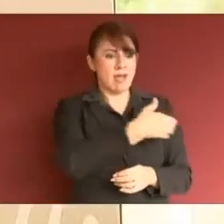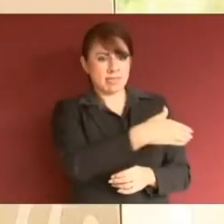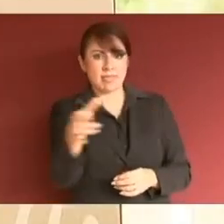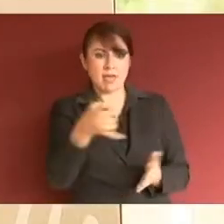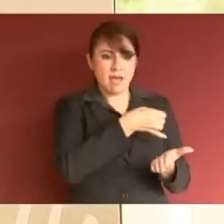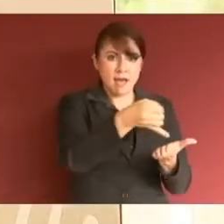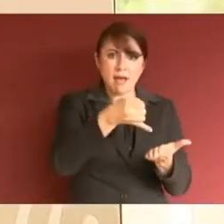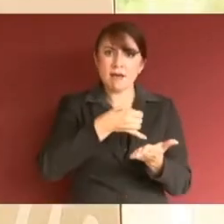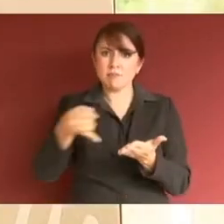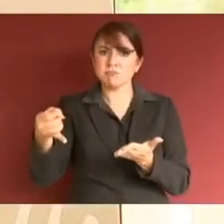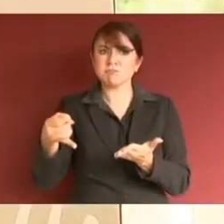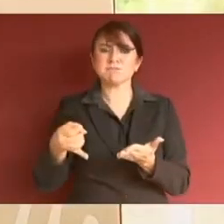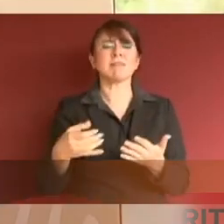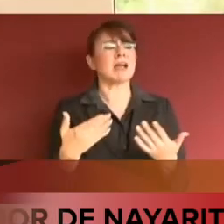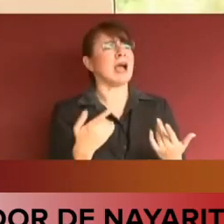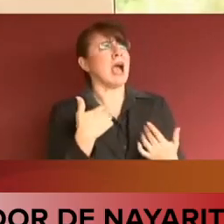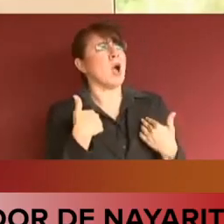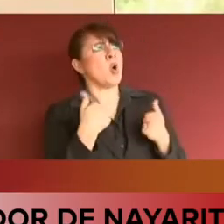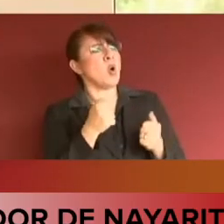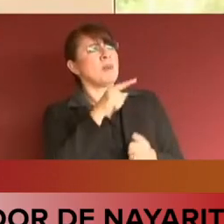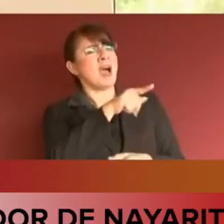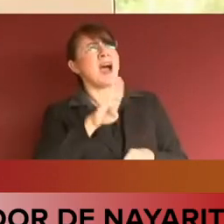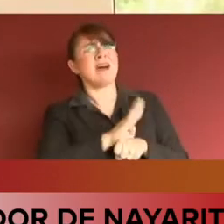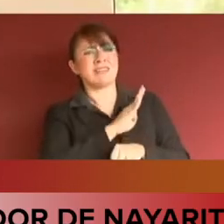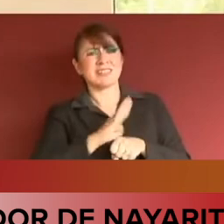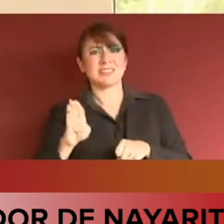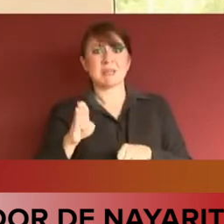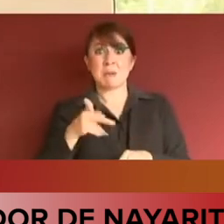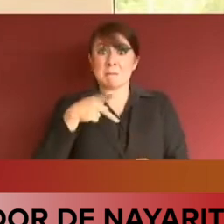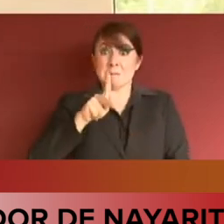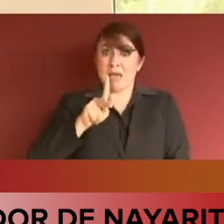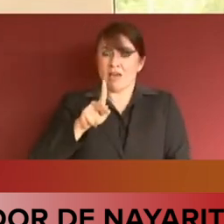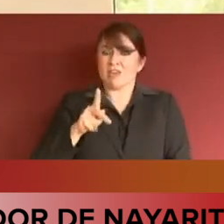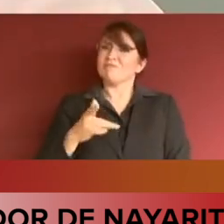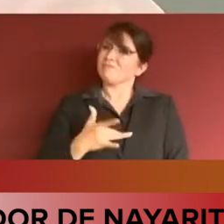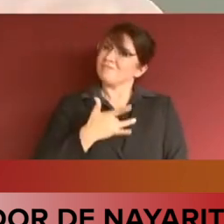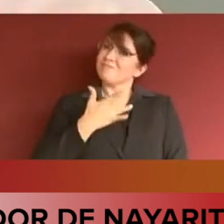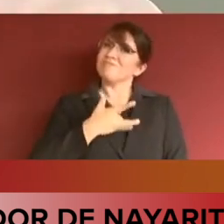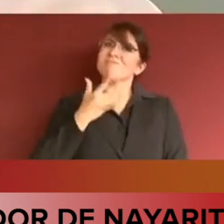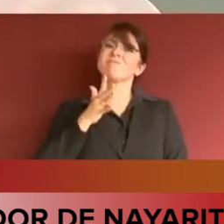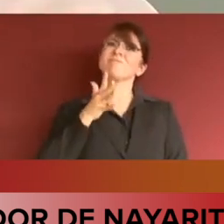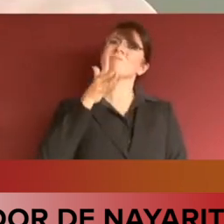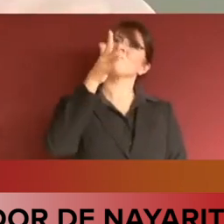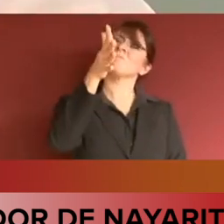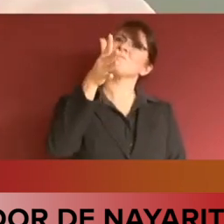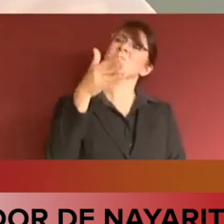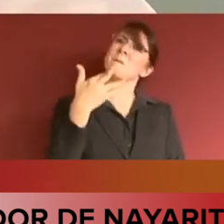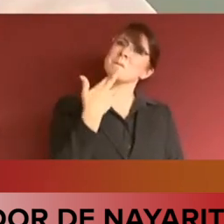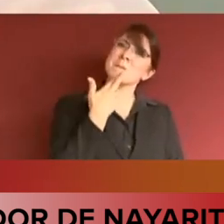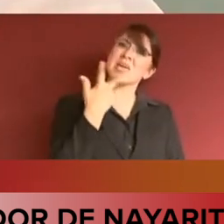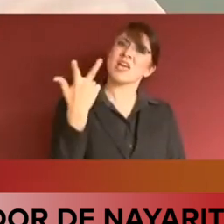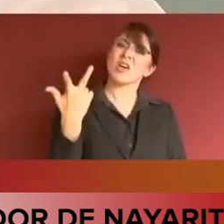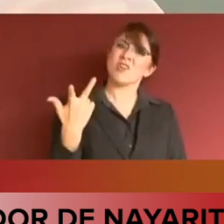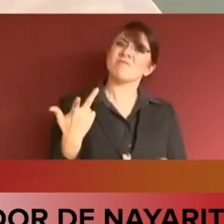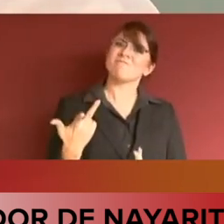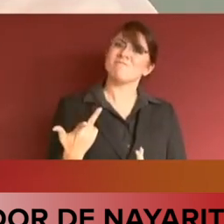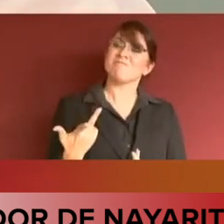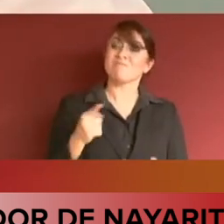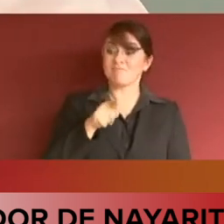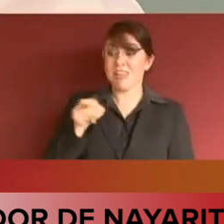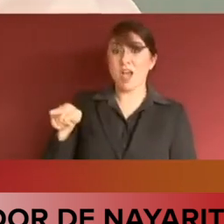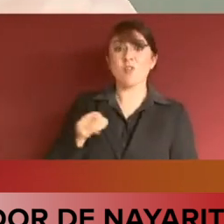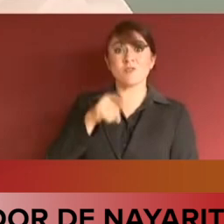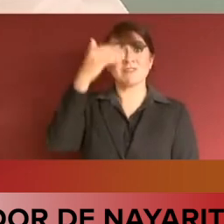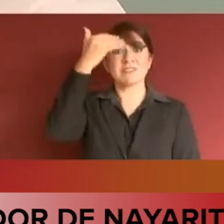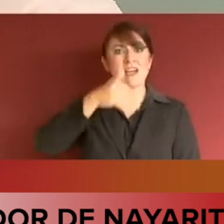que tendrán en el mediano plazo, están muy esperanzados, porque saben que como nunca antes se sembrará